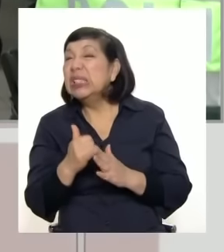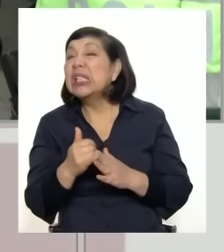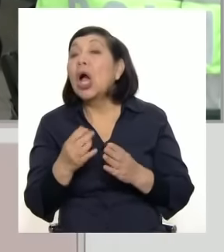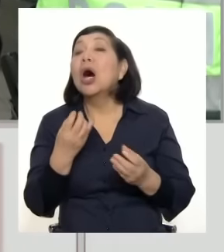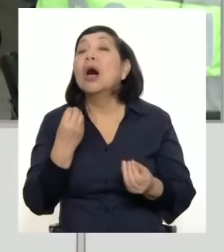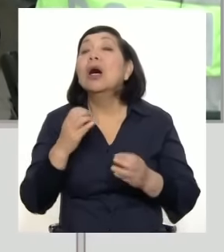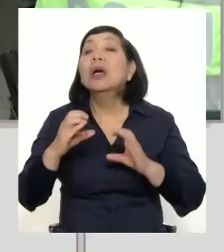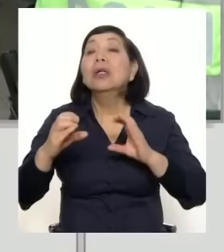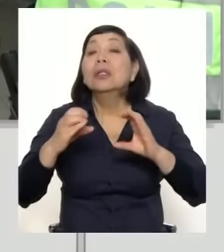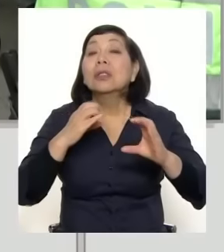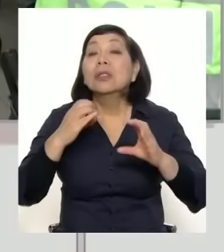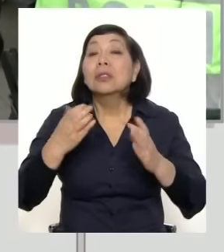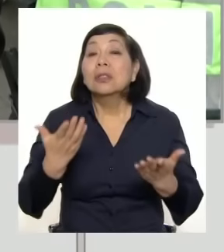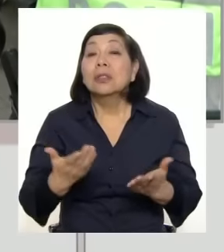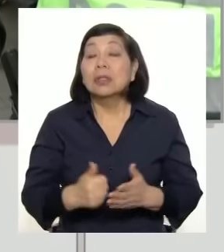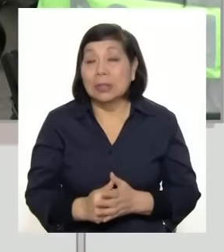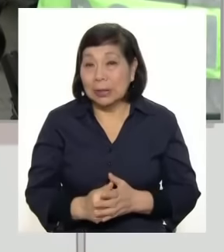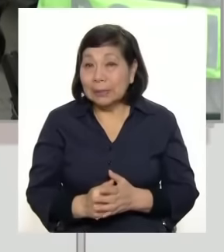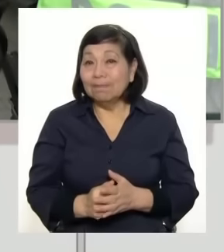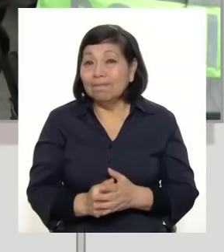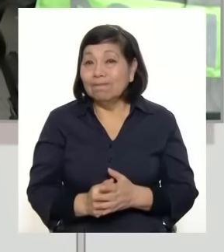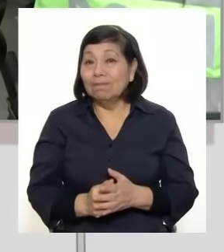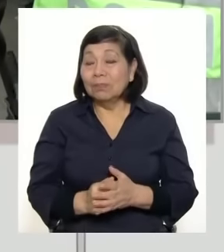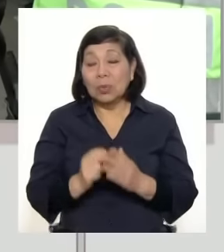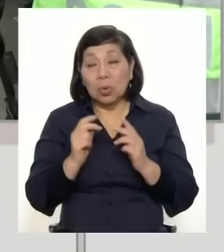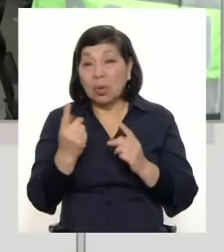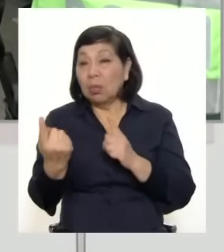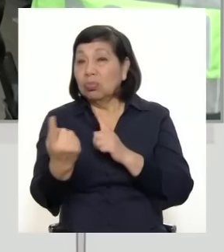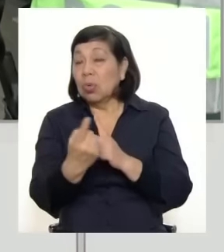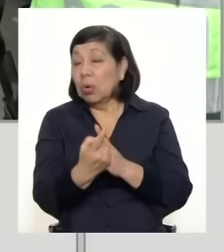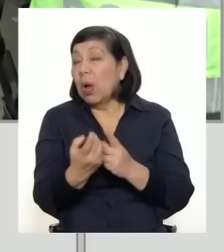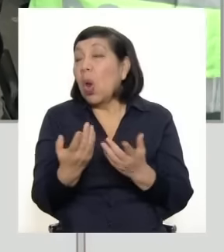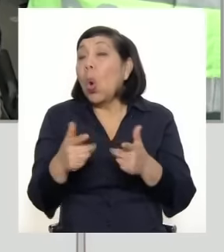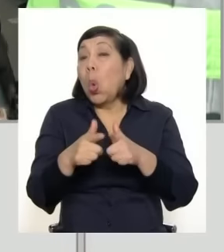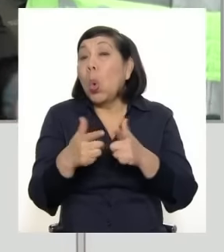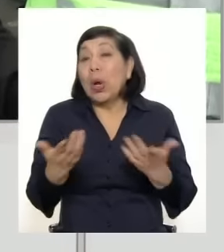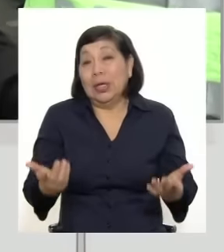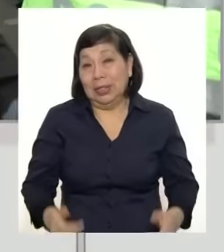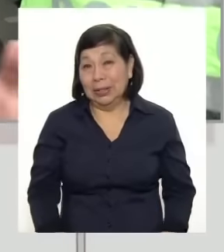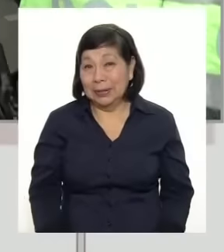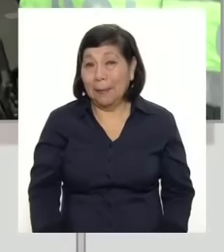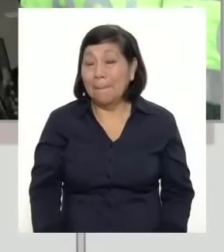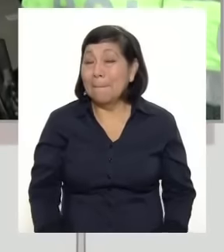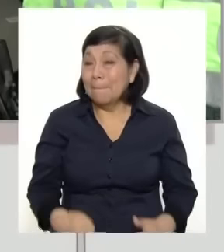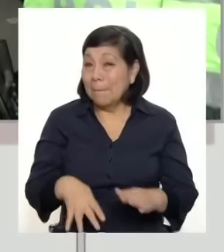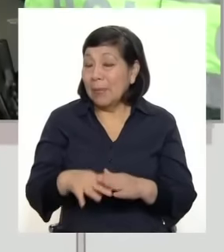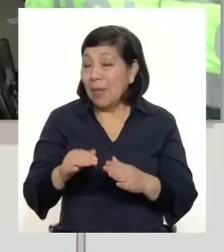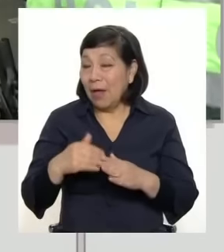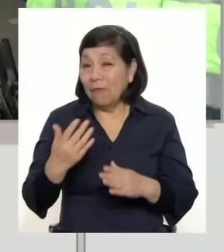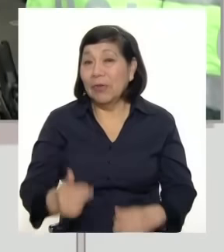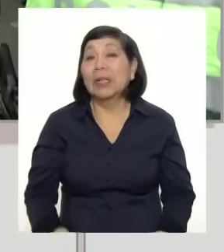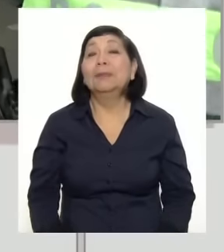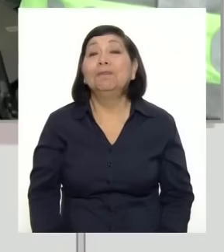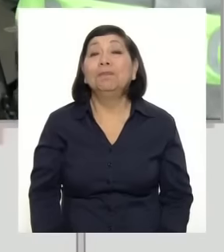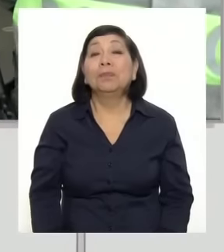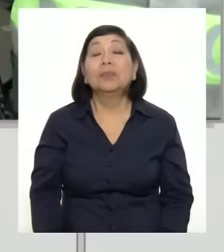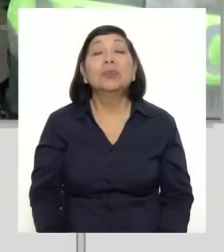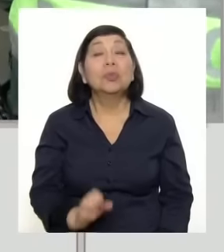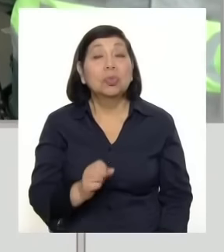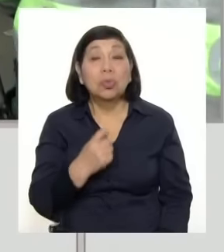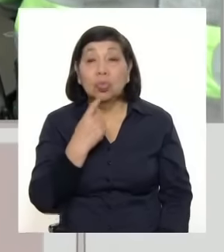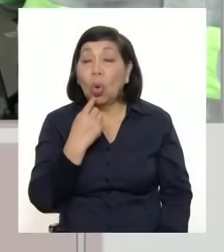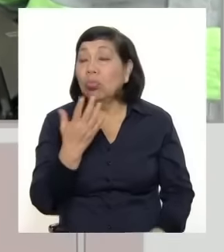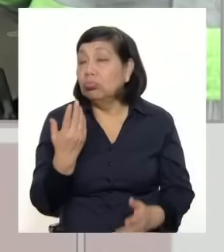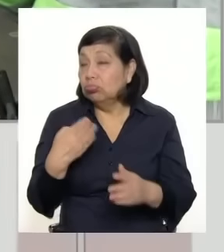la comunicación que pueda existir boca a boca o punto a punto del penal hacia afuera. En unos momentos me